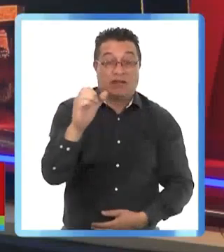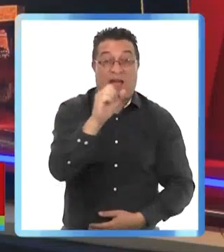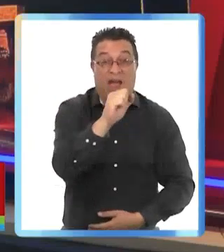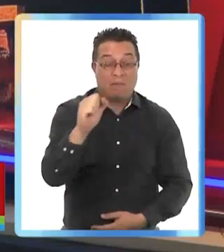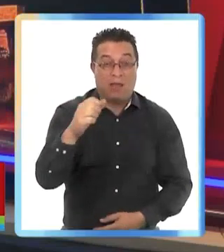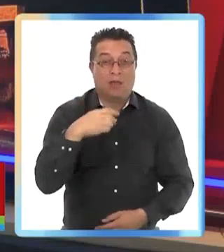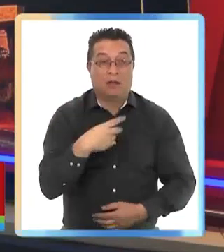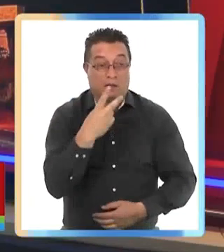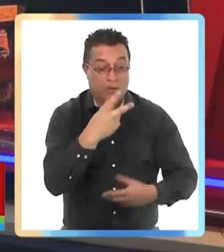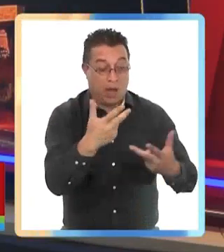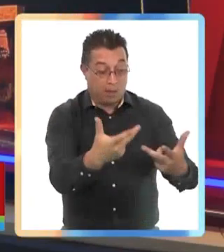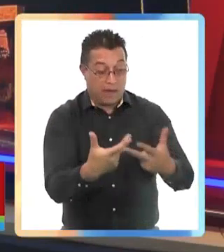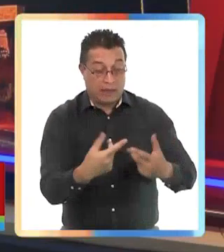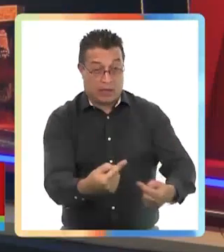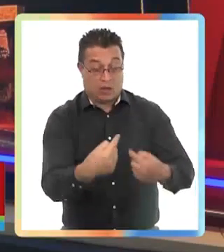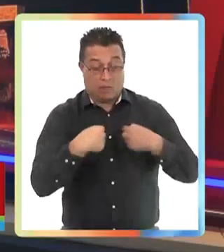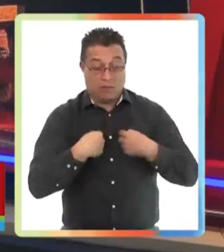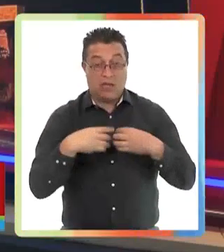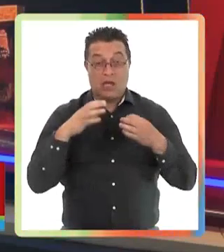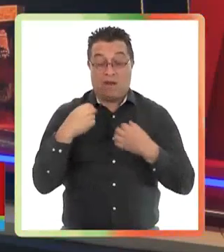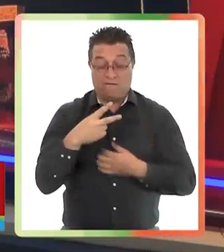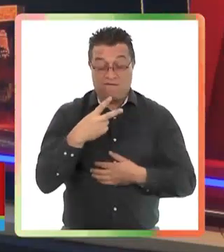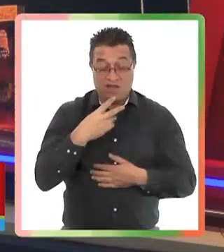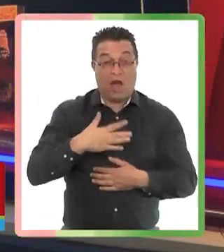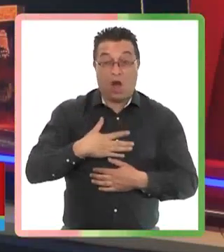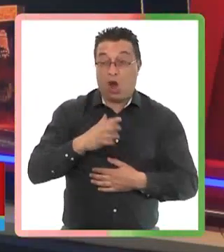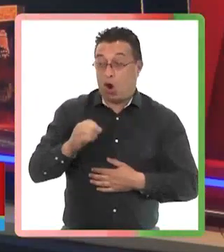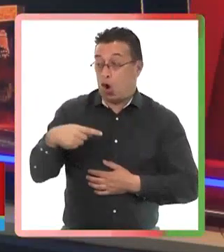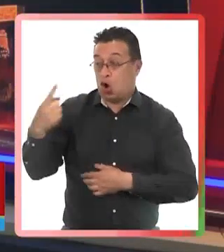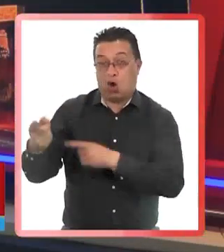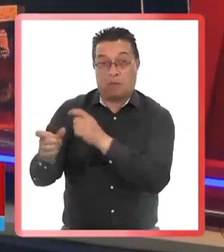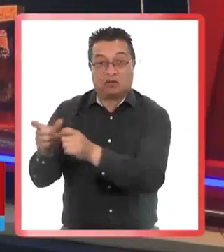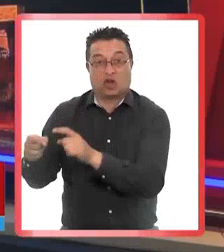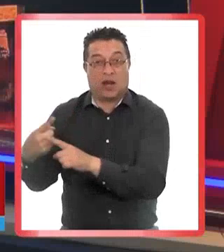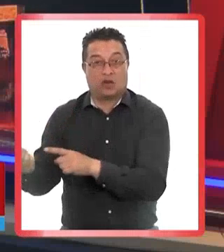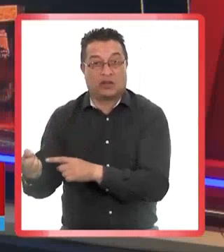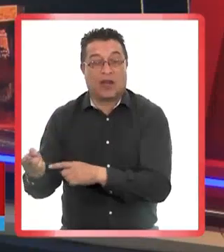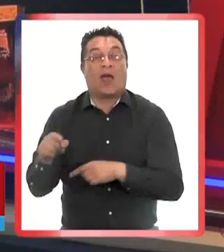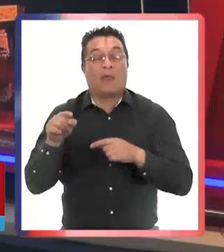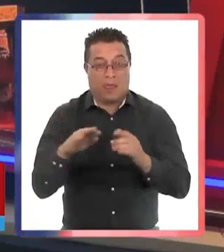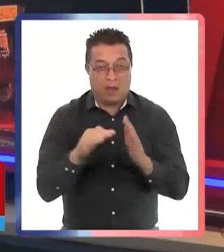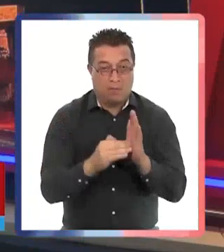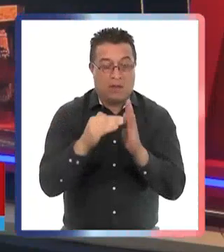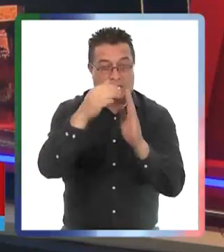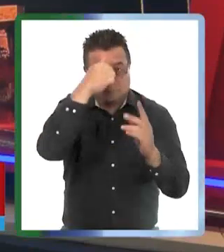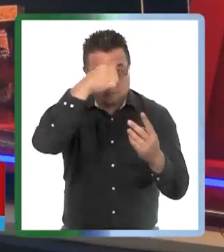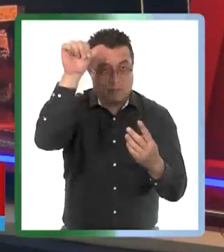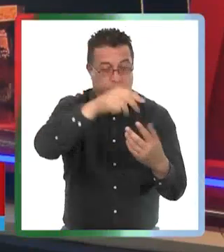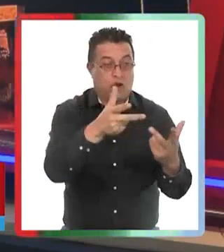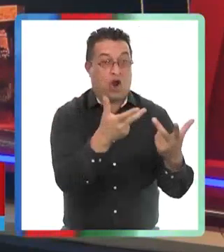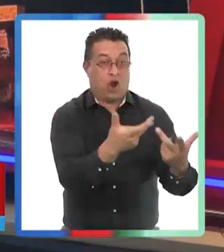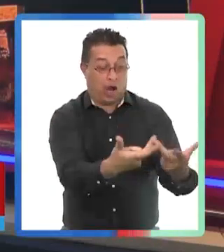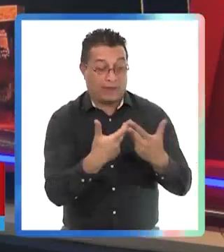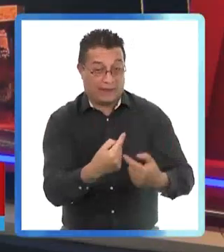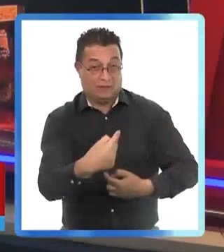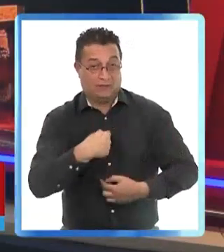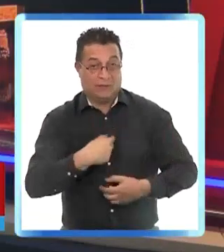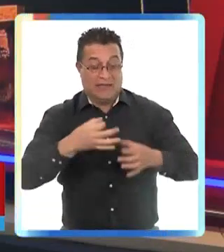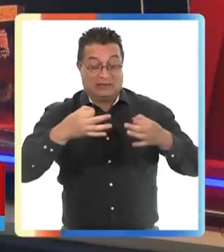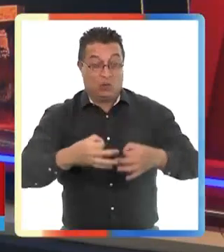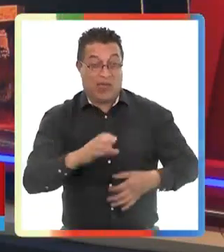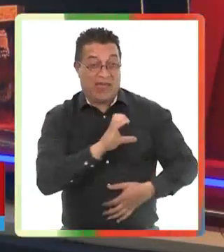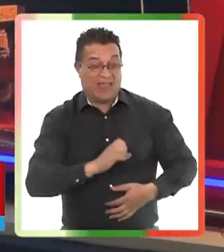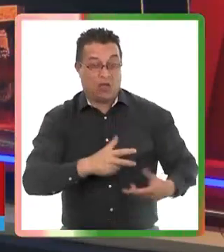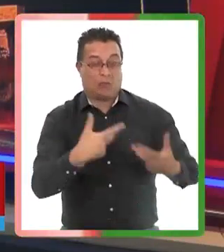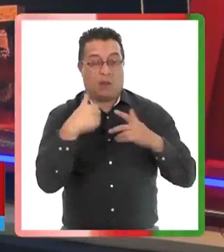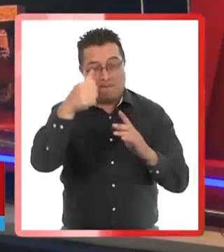para aquellos policías, gendarmes o miembros de las Fuerzas Armadas que vean amenazada su integridad física, su vida o la de terceros. Y